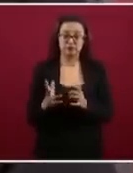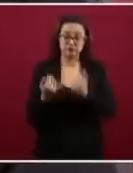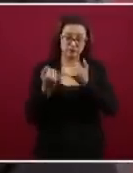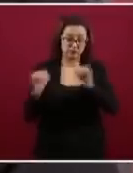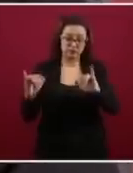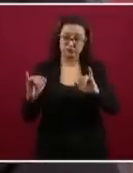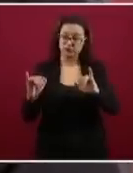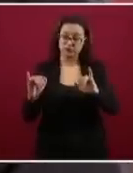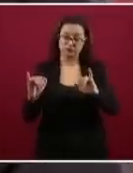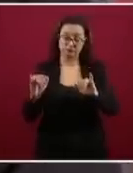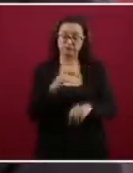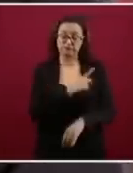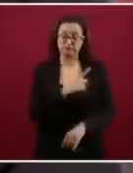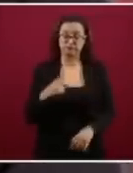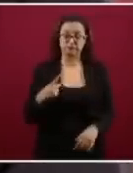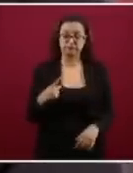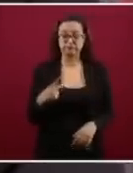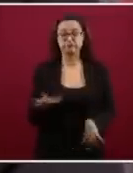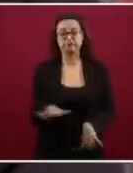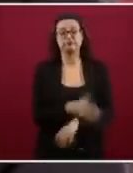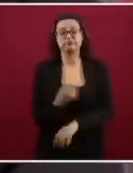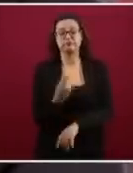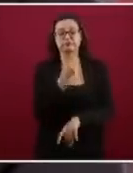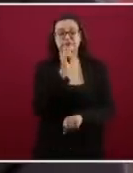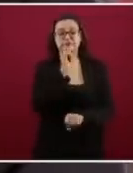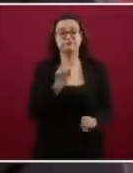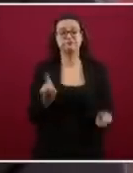con independencia, porque también